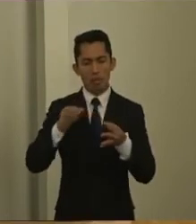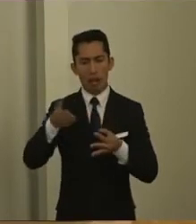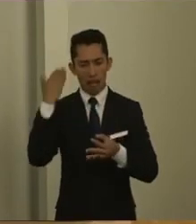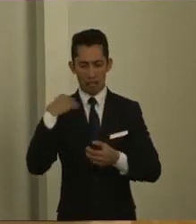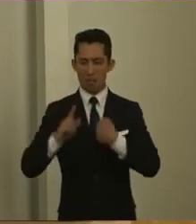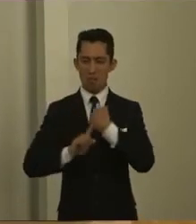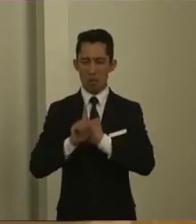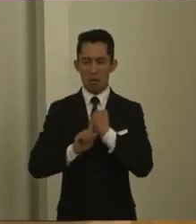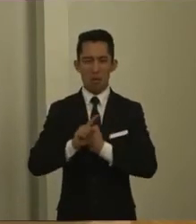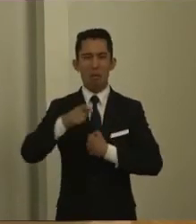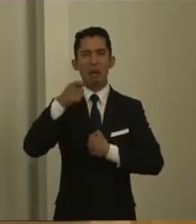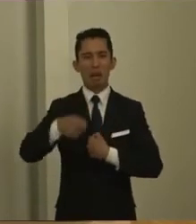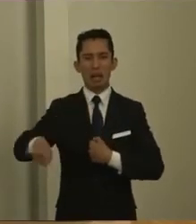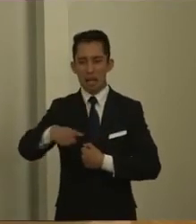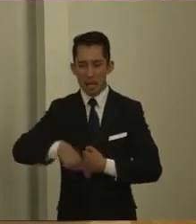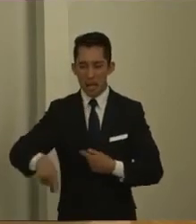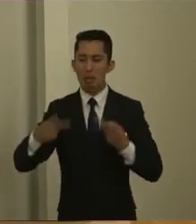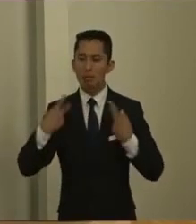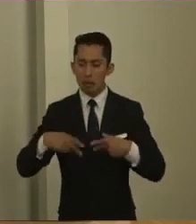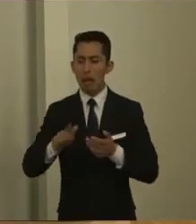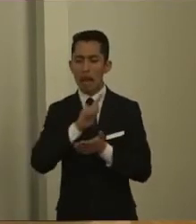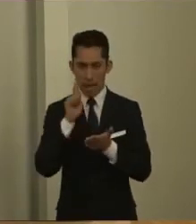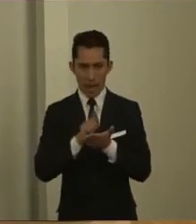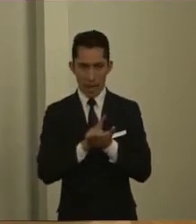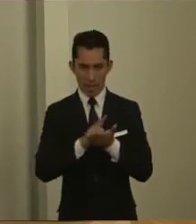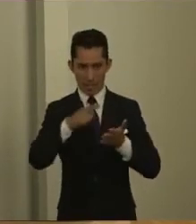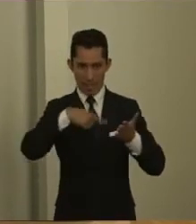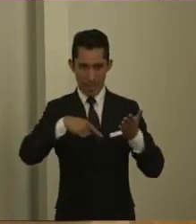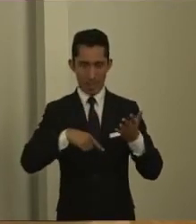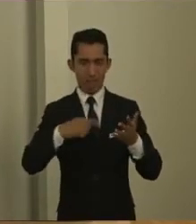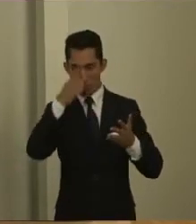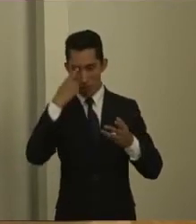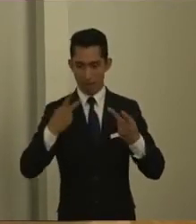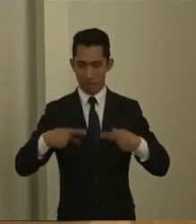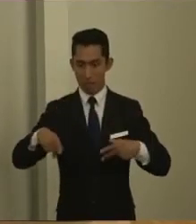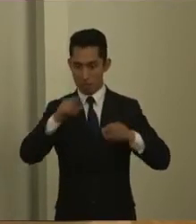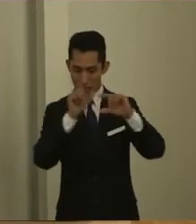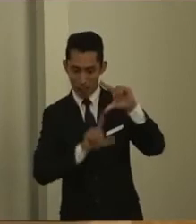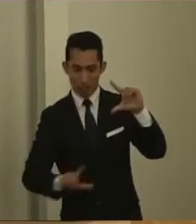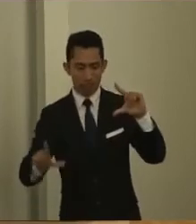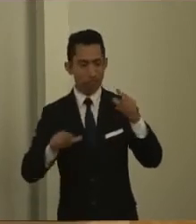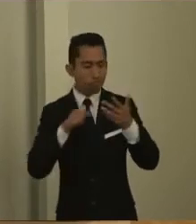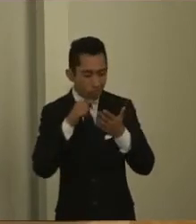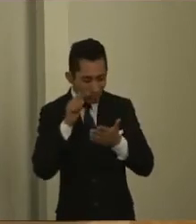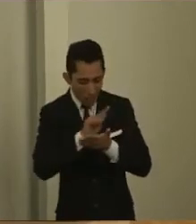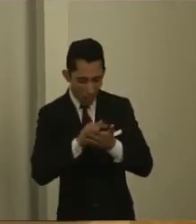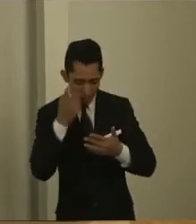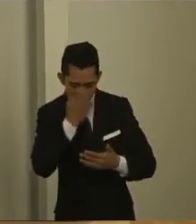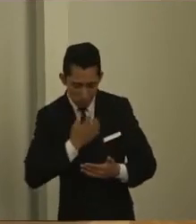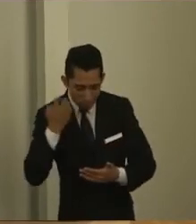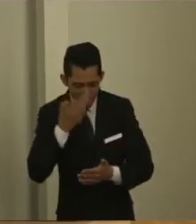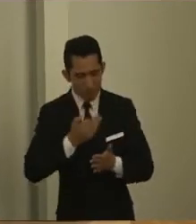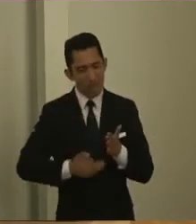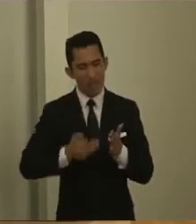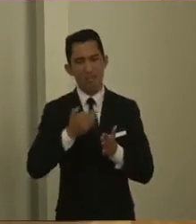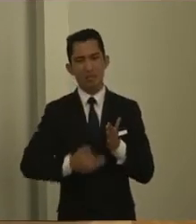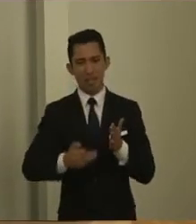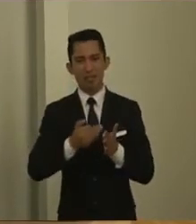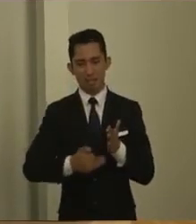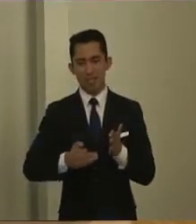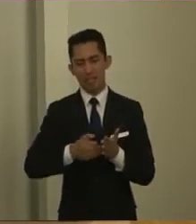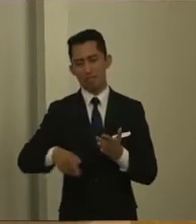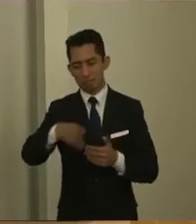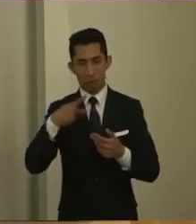relacionadas con las políticas de desarrollo de nuestro país y que se relacionan con la falta de reconocimiento como sujetos de derecho